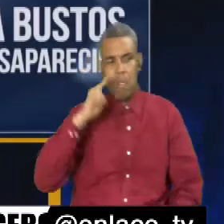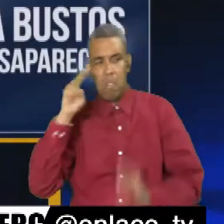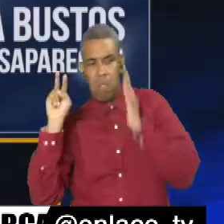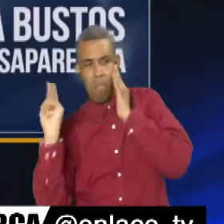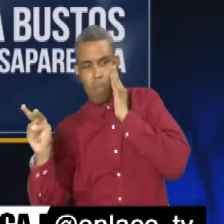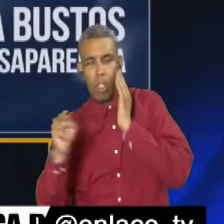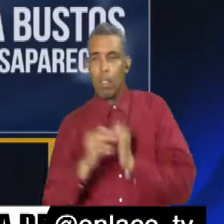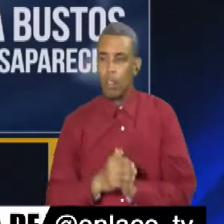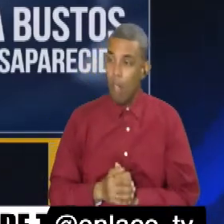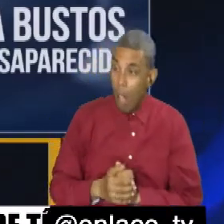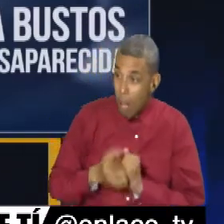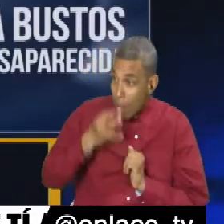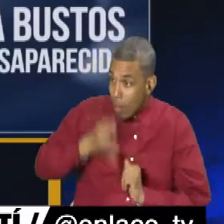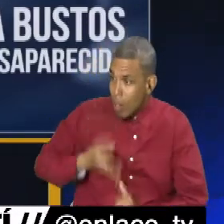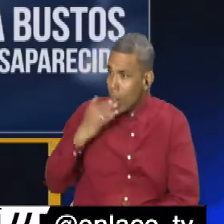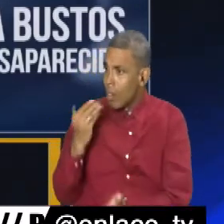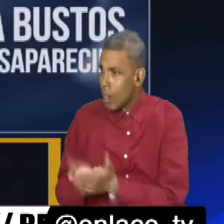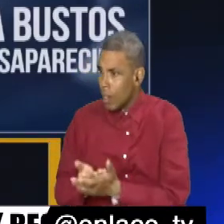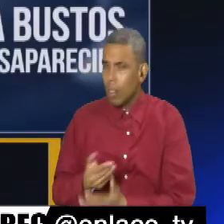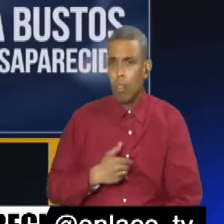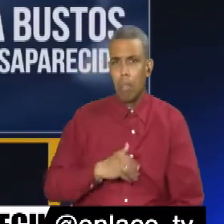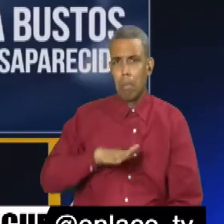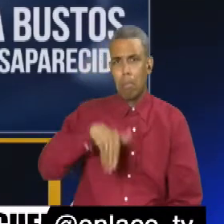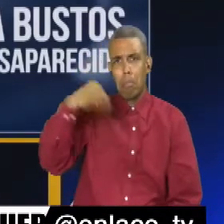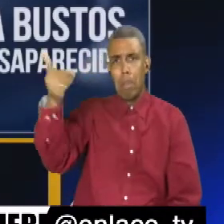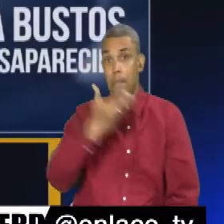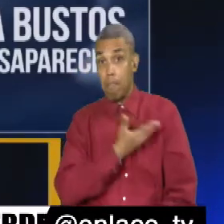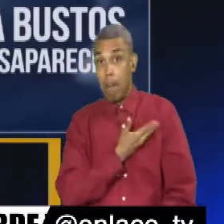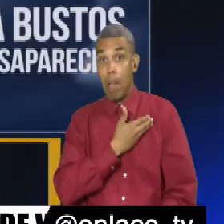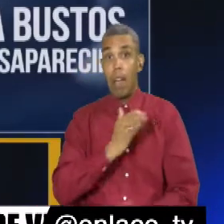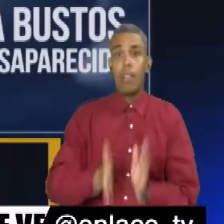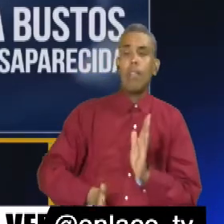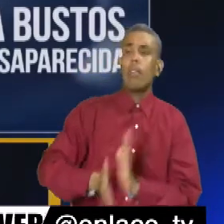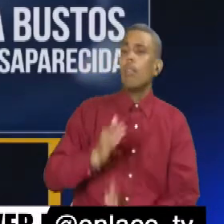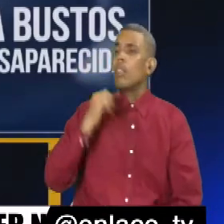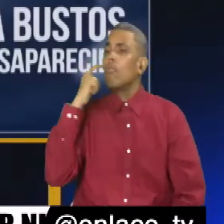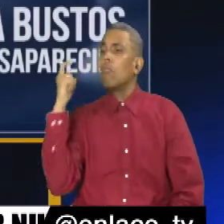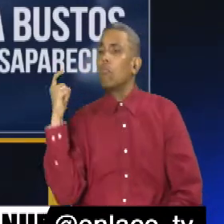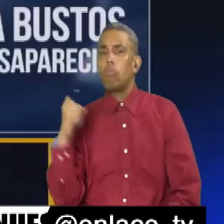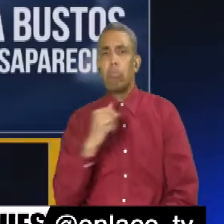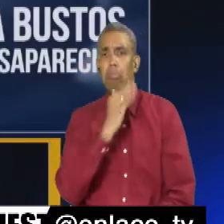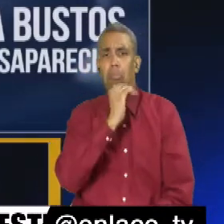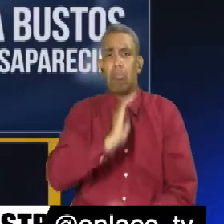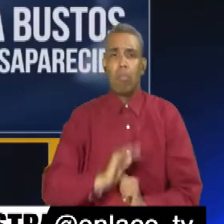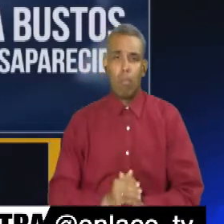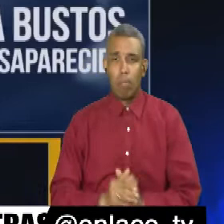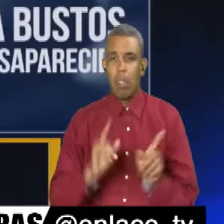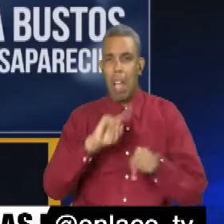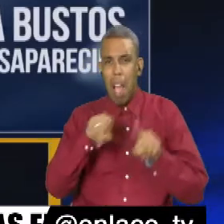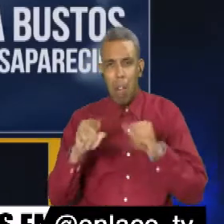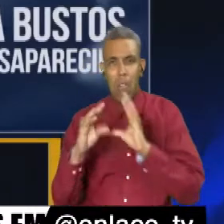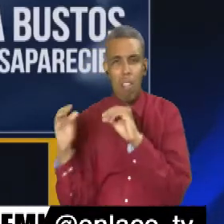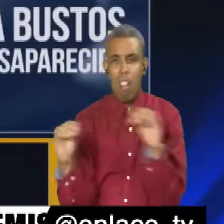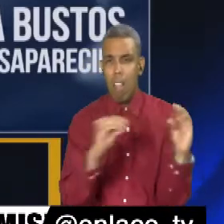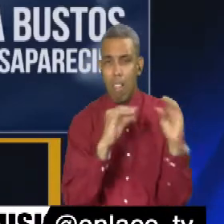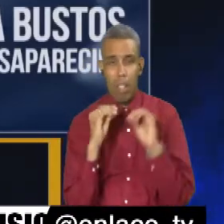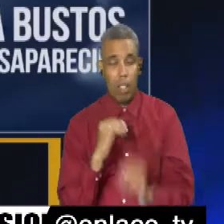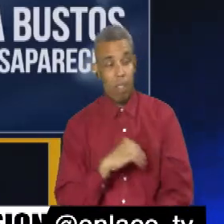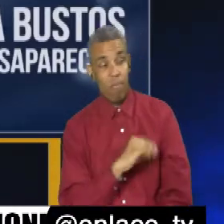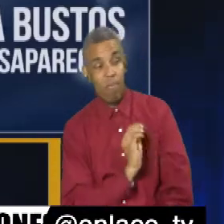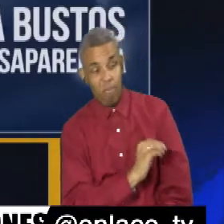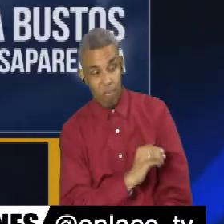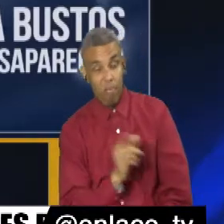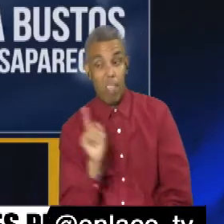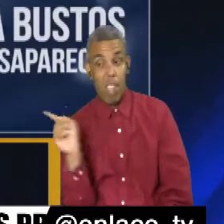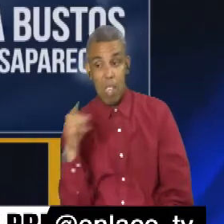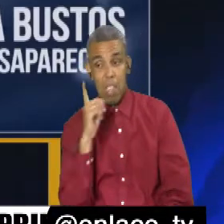apareció. Y otras personas han dicho que la han visto en el muelle, la han visto en el estar durmiendo en la calle, la intemperie. Entonces,